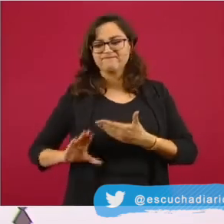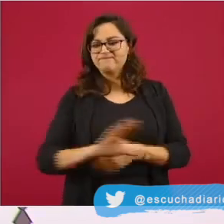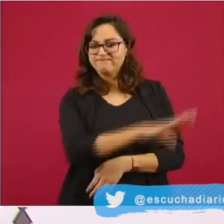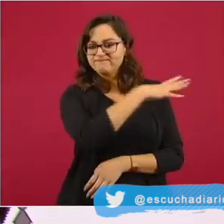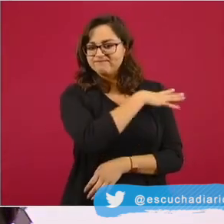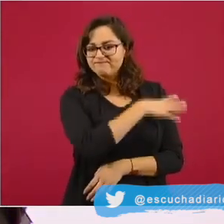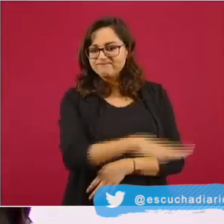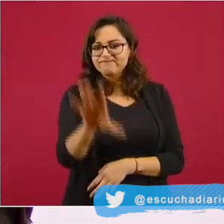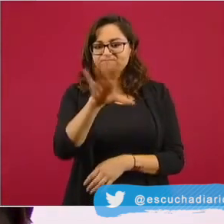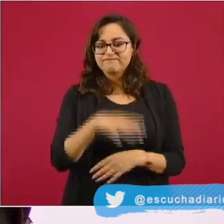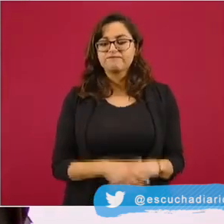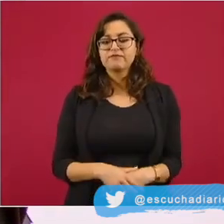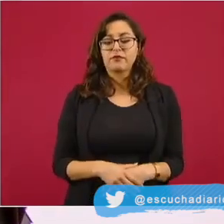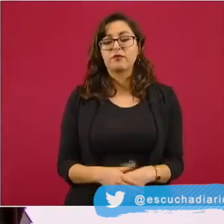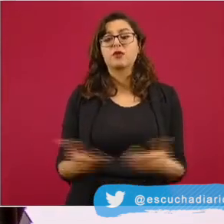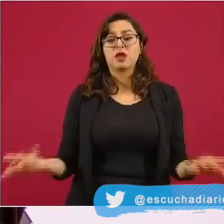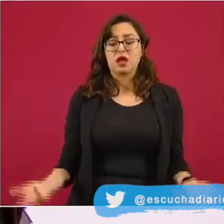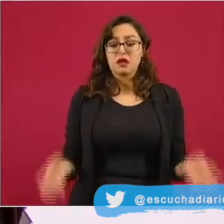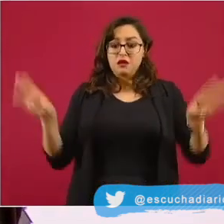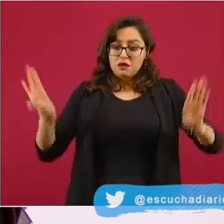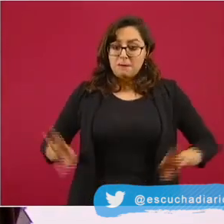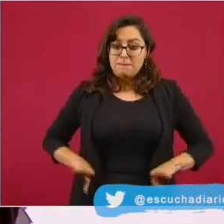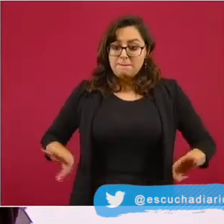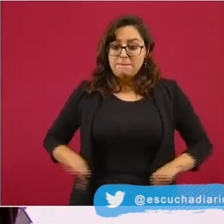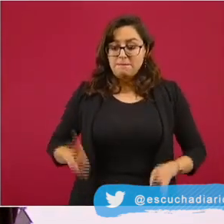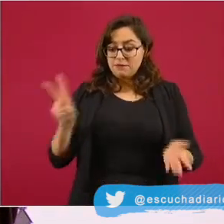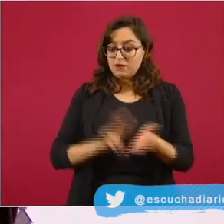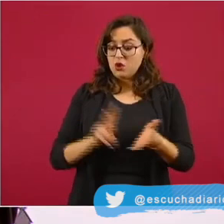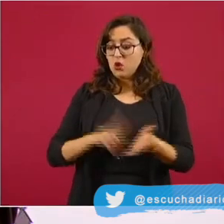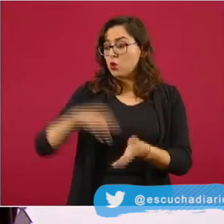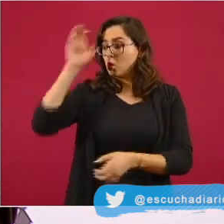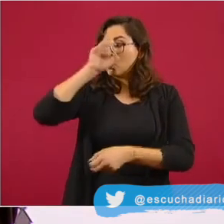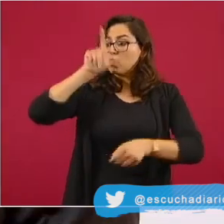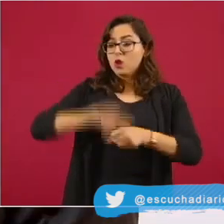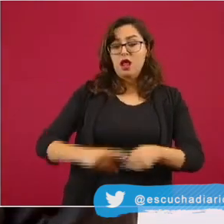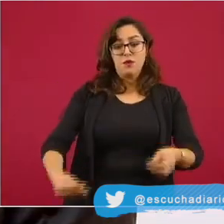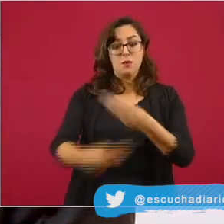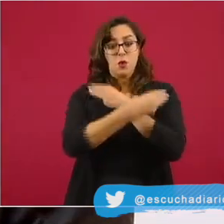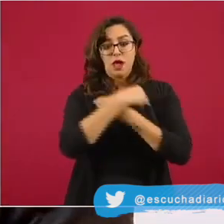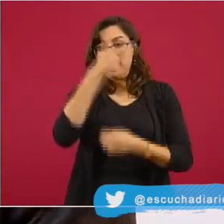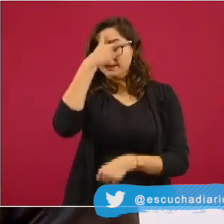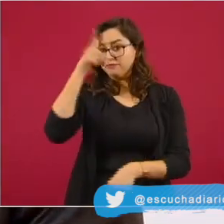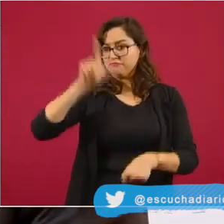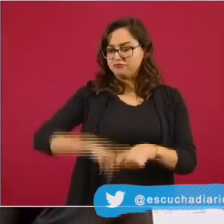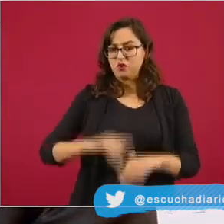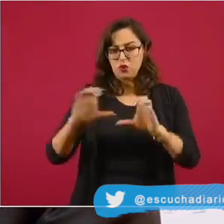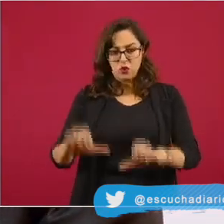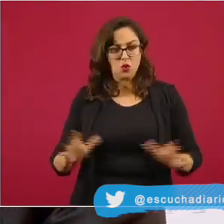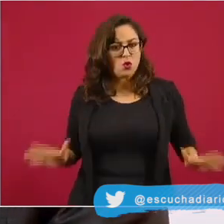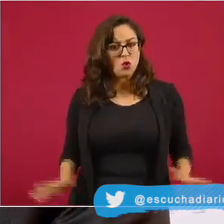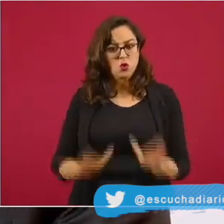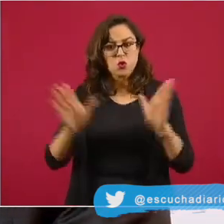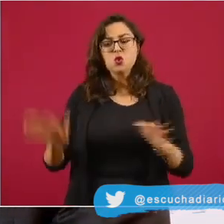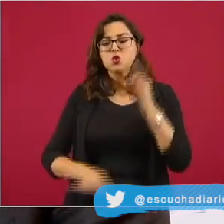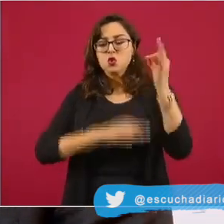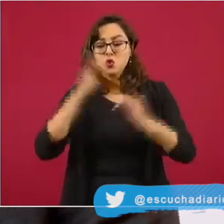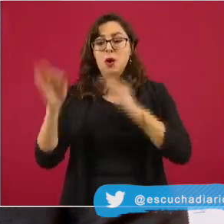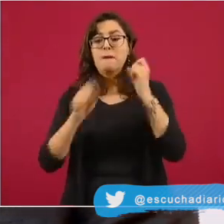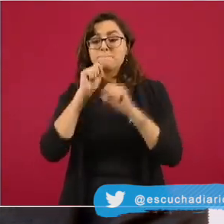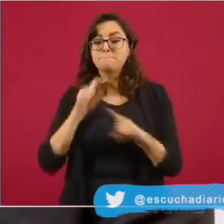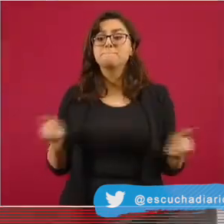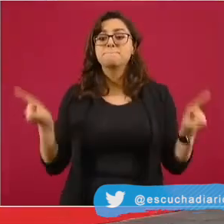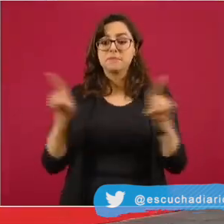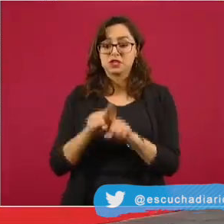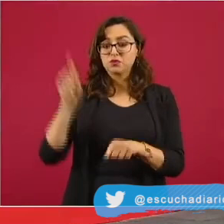valores morales, culturales y espirituales. Se cuida y se promueve el patrimonio